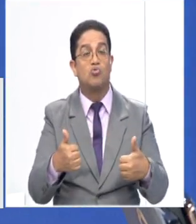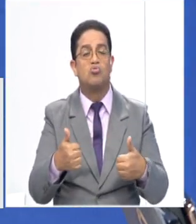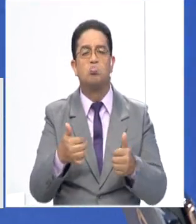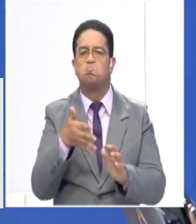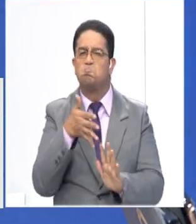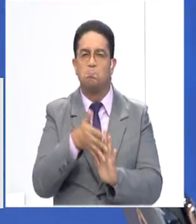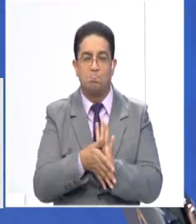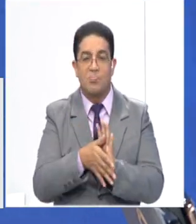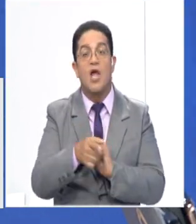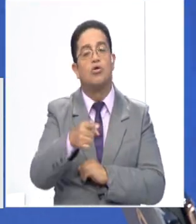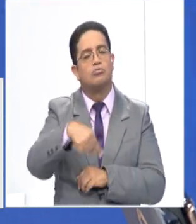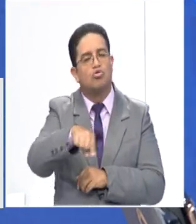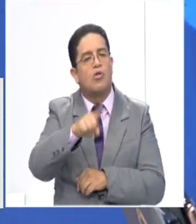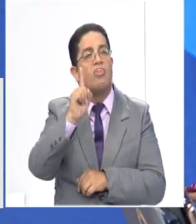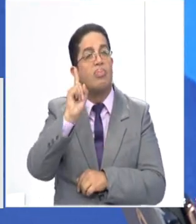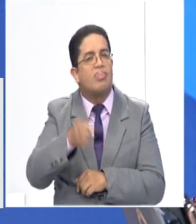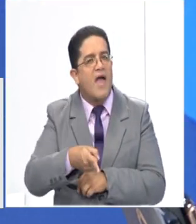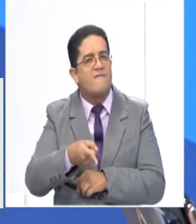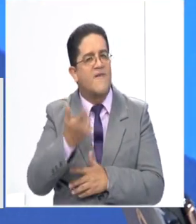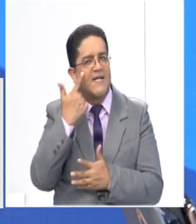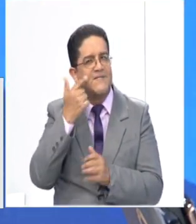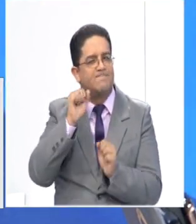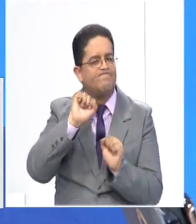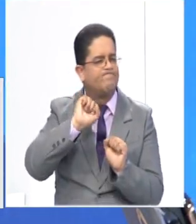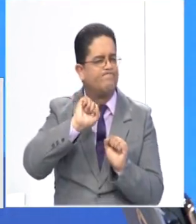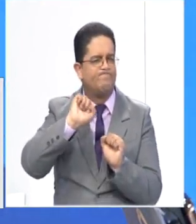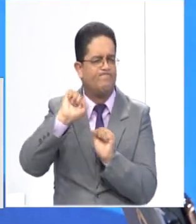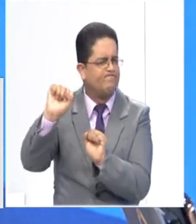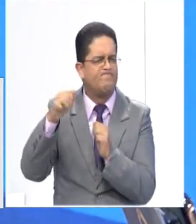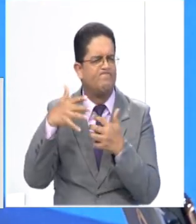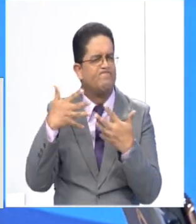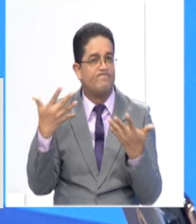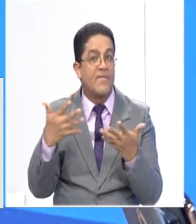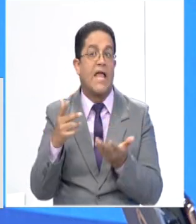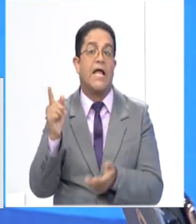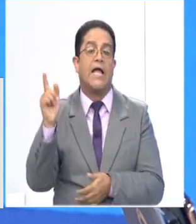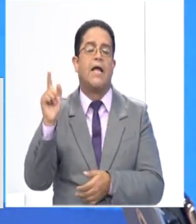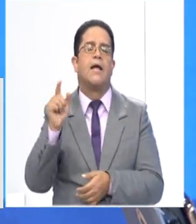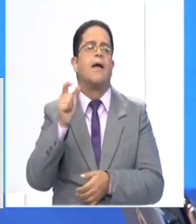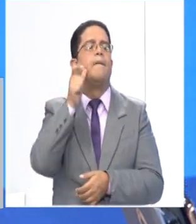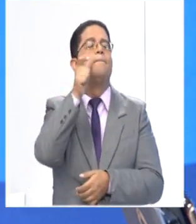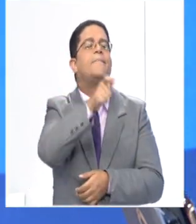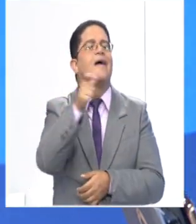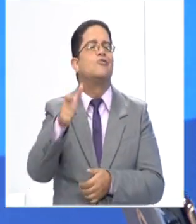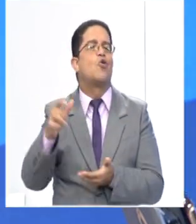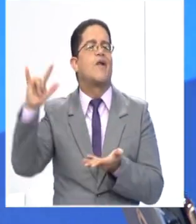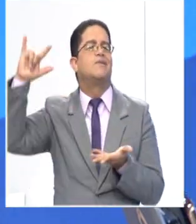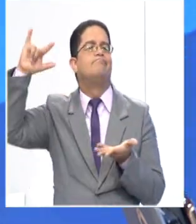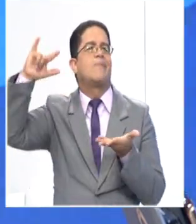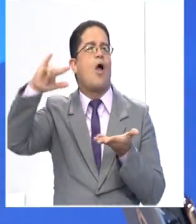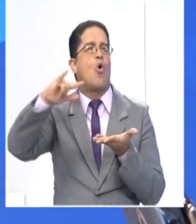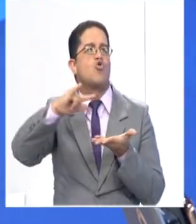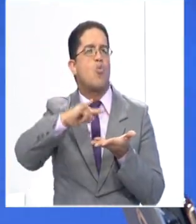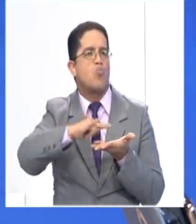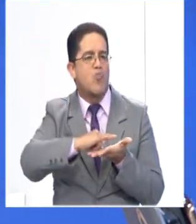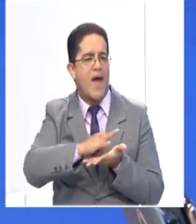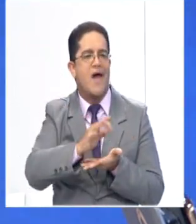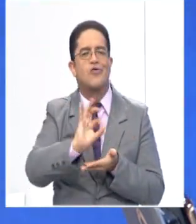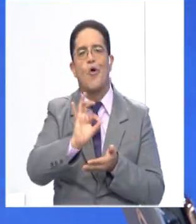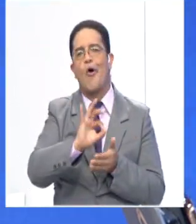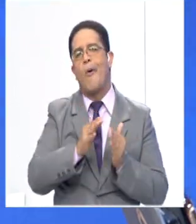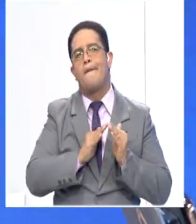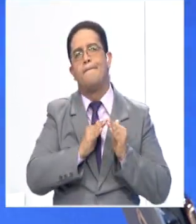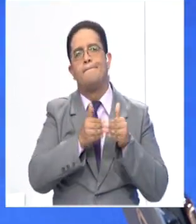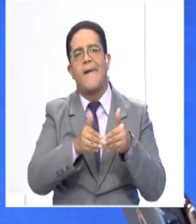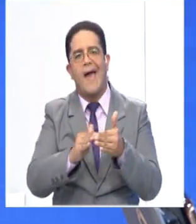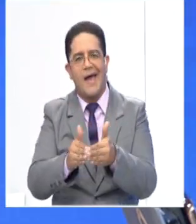aumentar el cerco epidemiológico. ¿Qué significa eso? Que si llega una persona a través del aeropuerto, vía marítima, terrestre,